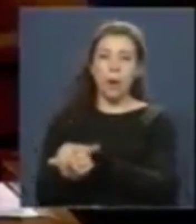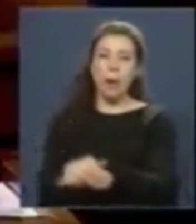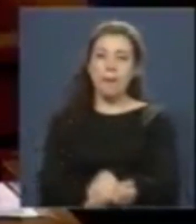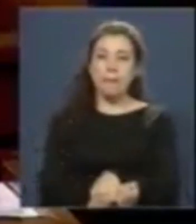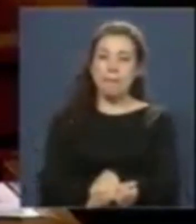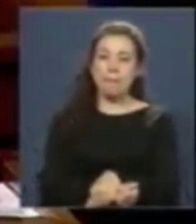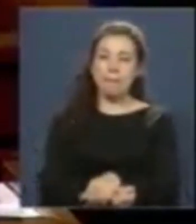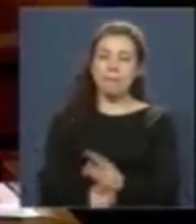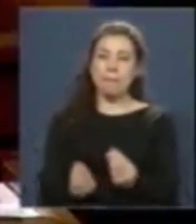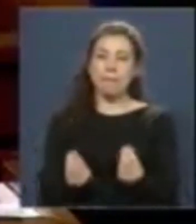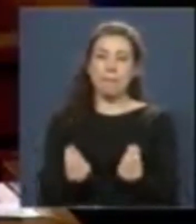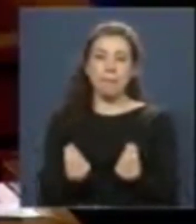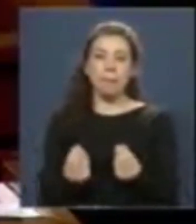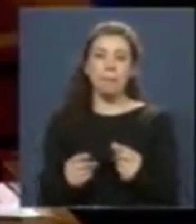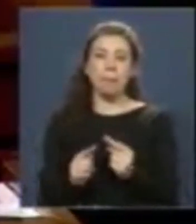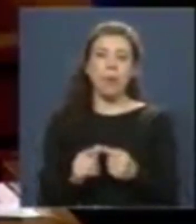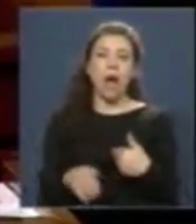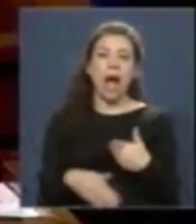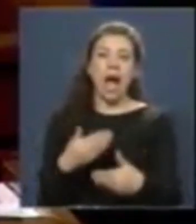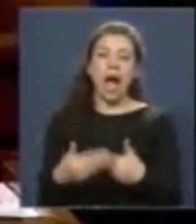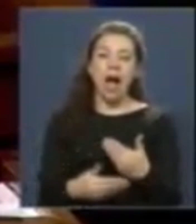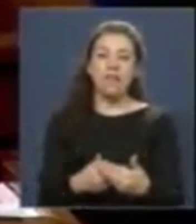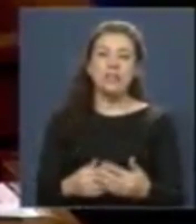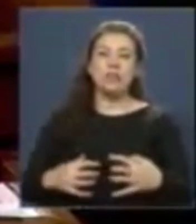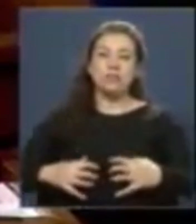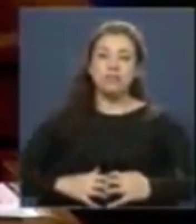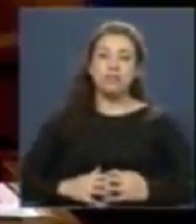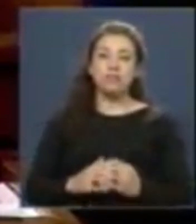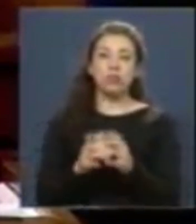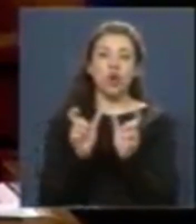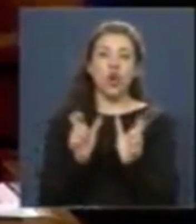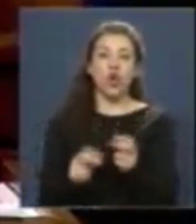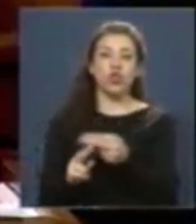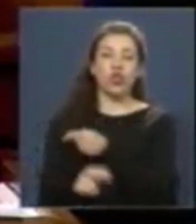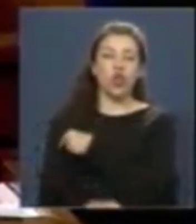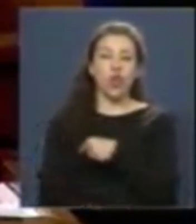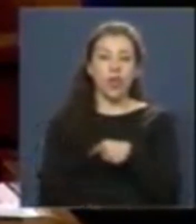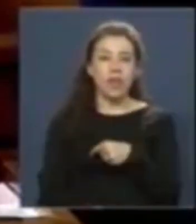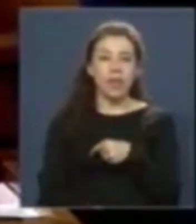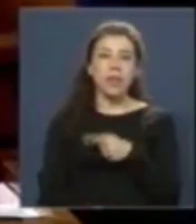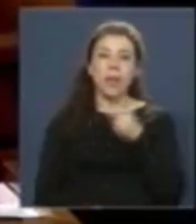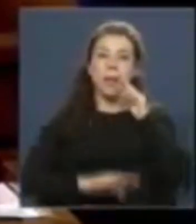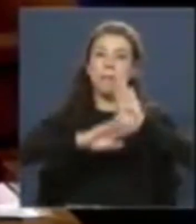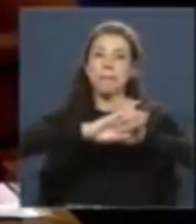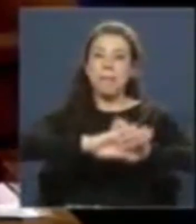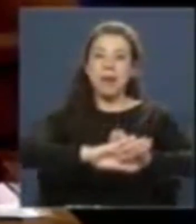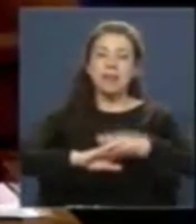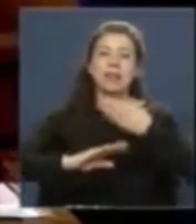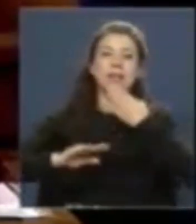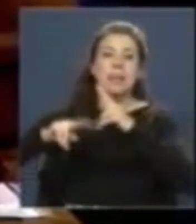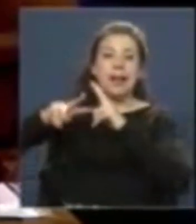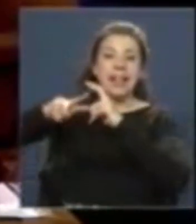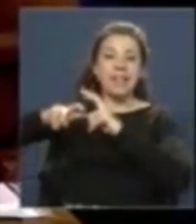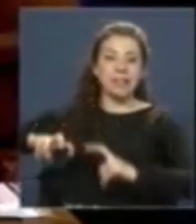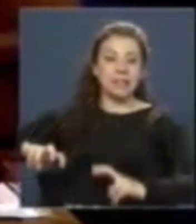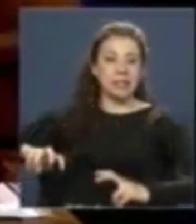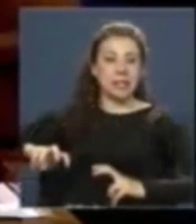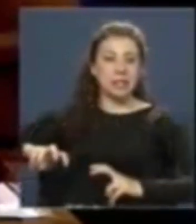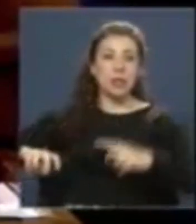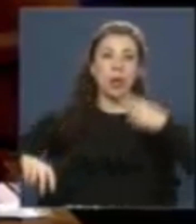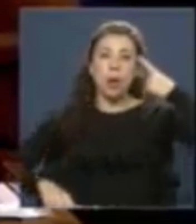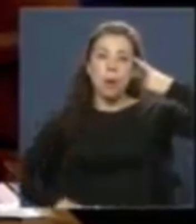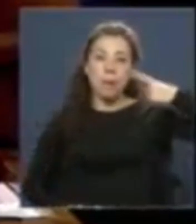aprehensiones en torno a avanzar en el robustecimiento del control de identidad, tanto preventivo como investigativo. Sin